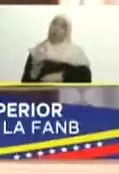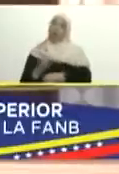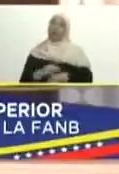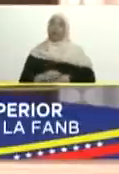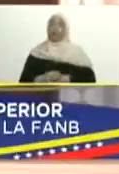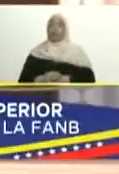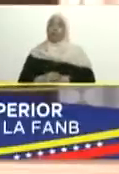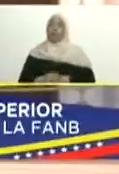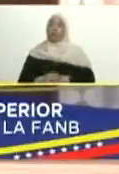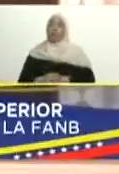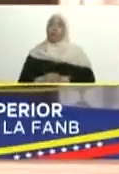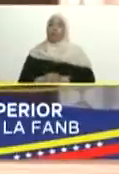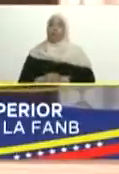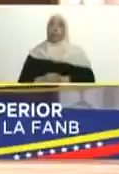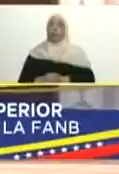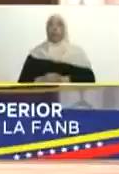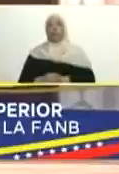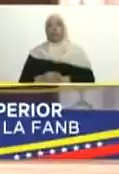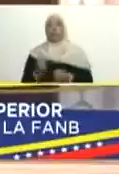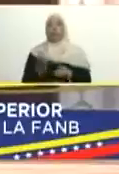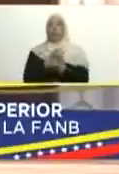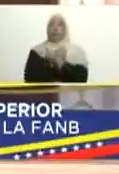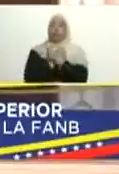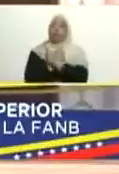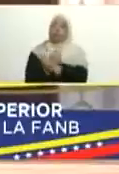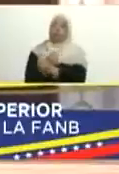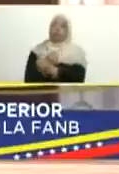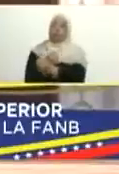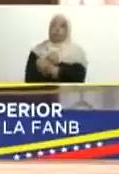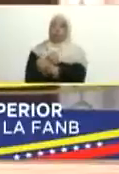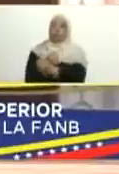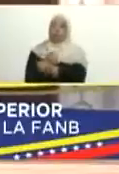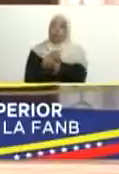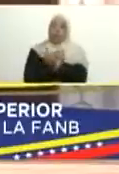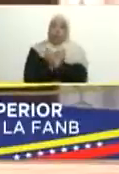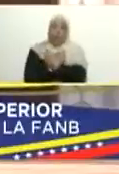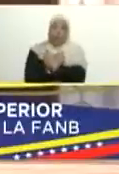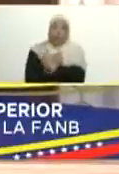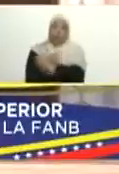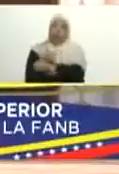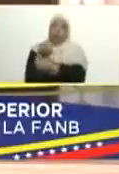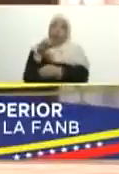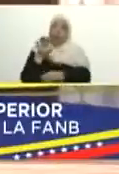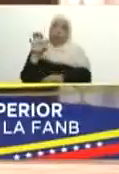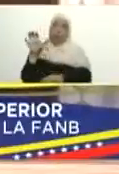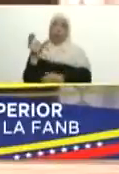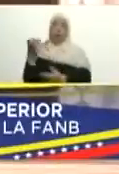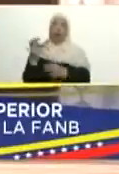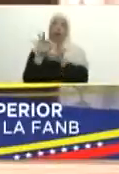venezolanas. El amor, el amor, el amor a la patria, el